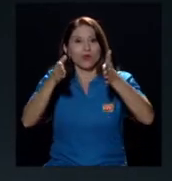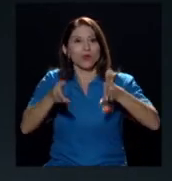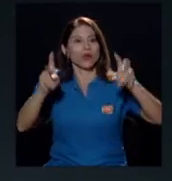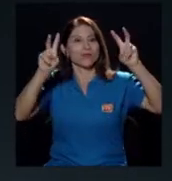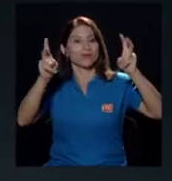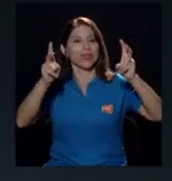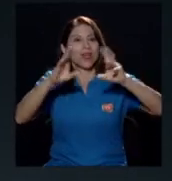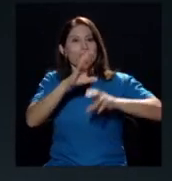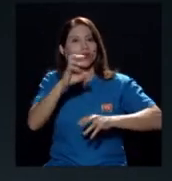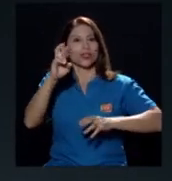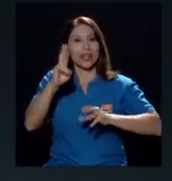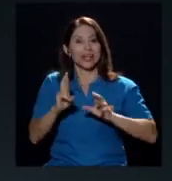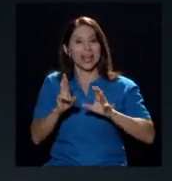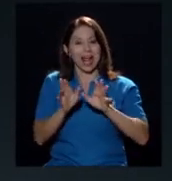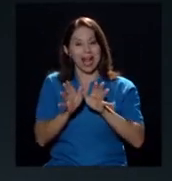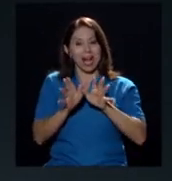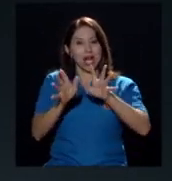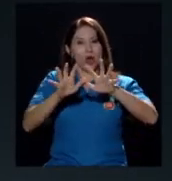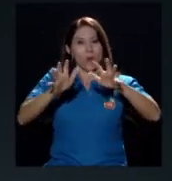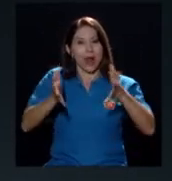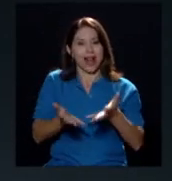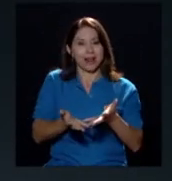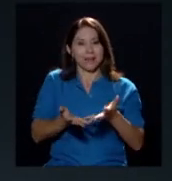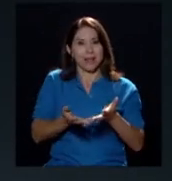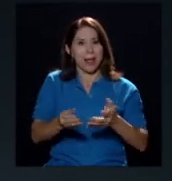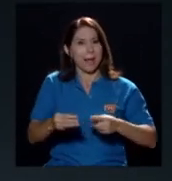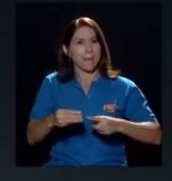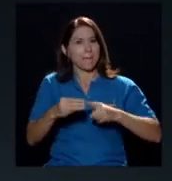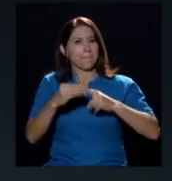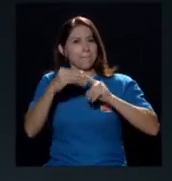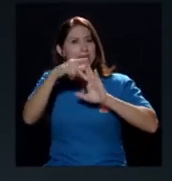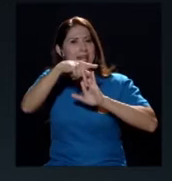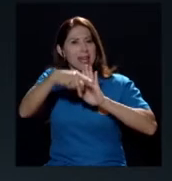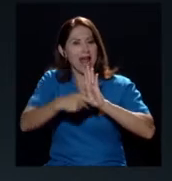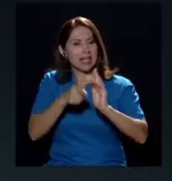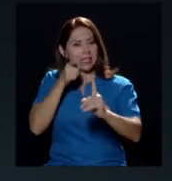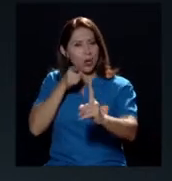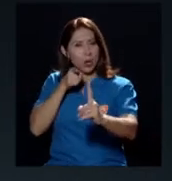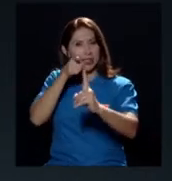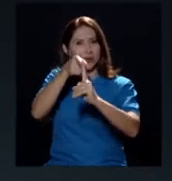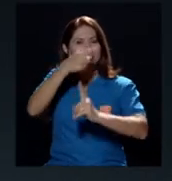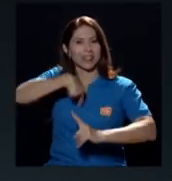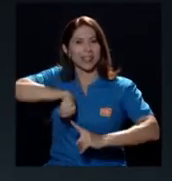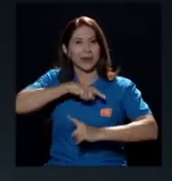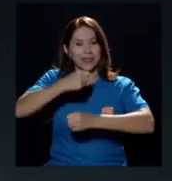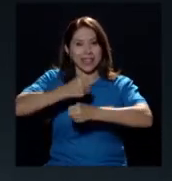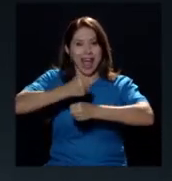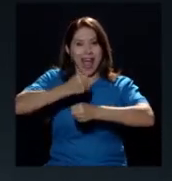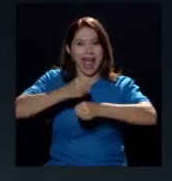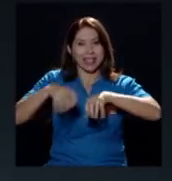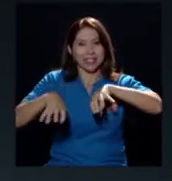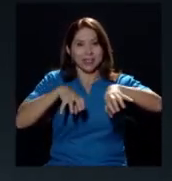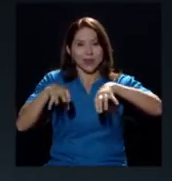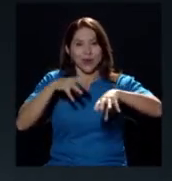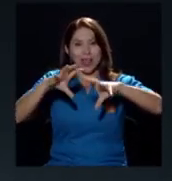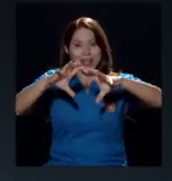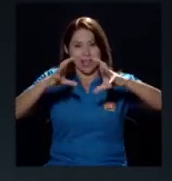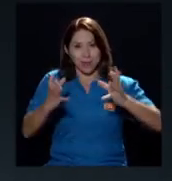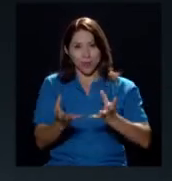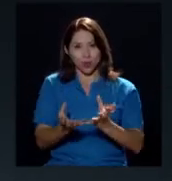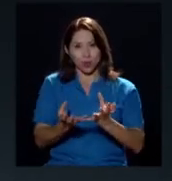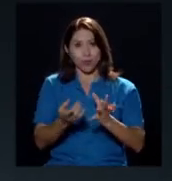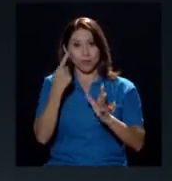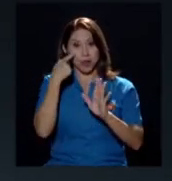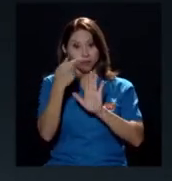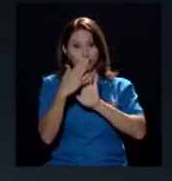pilares y horizontes de nuestra acción en el mundo y en esa portada